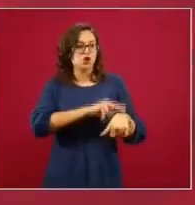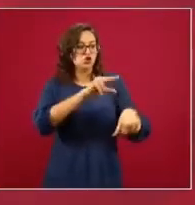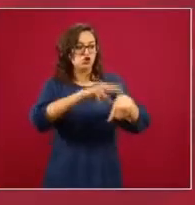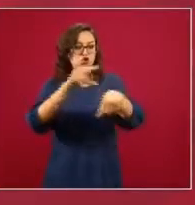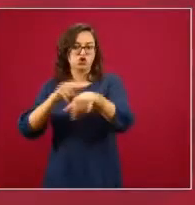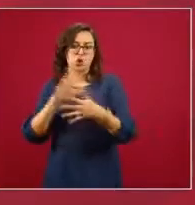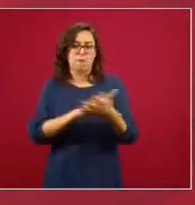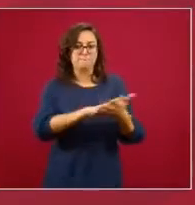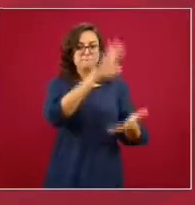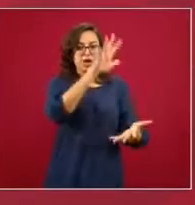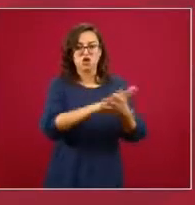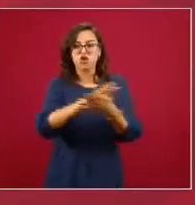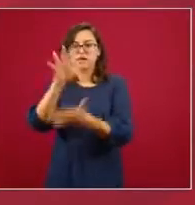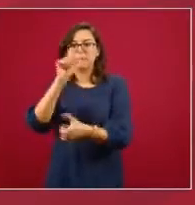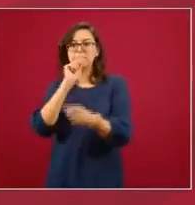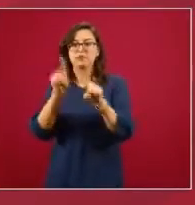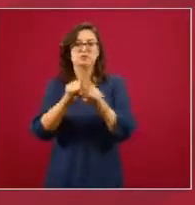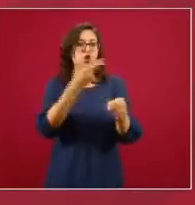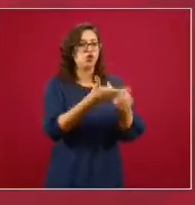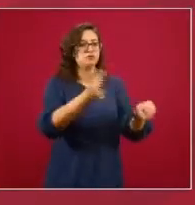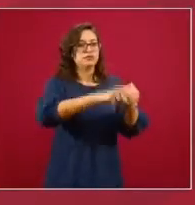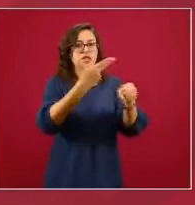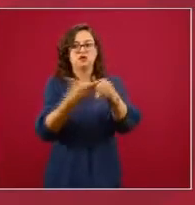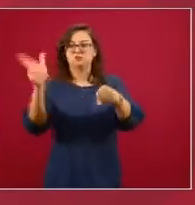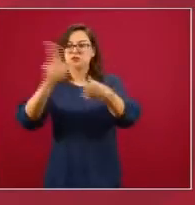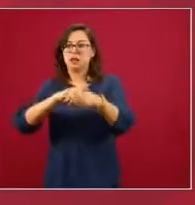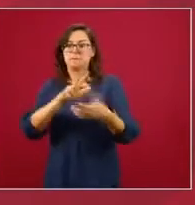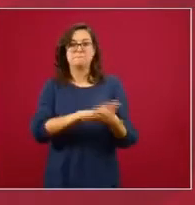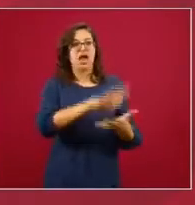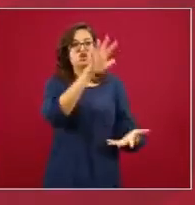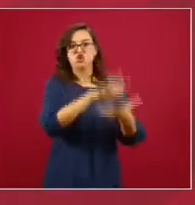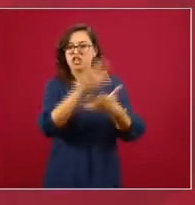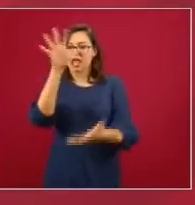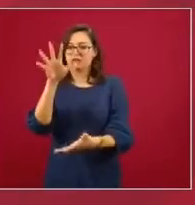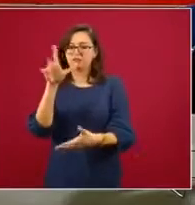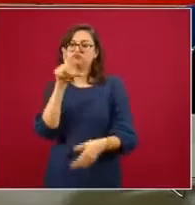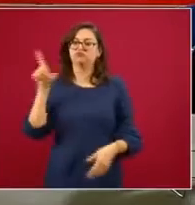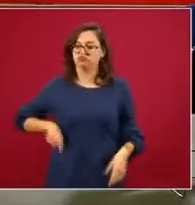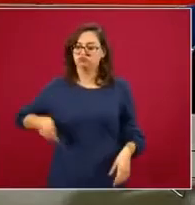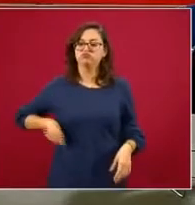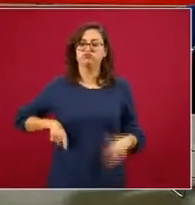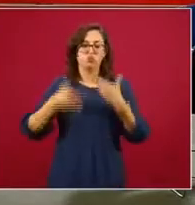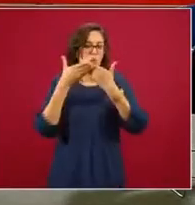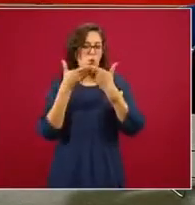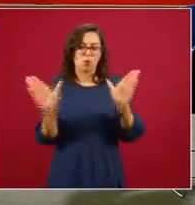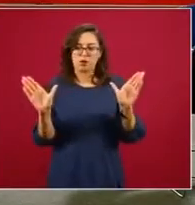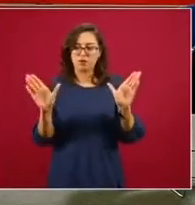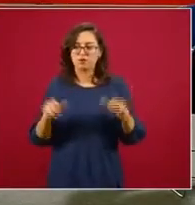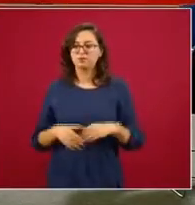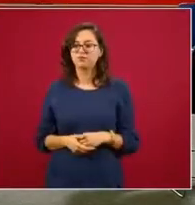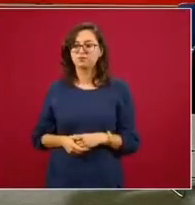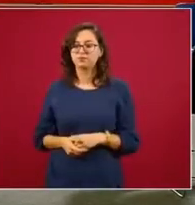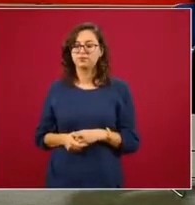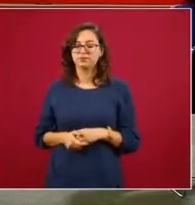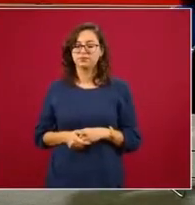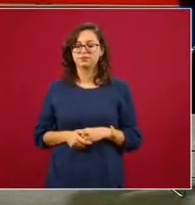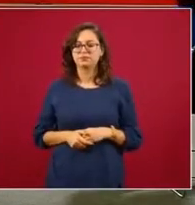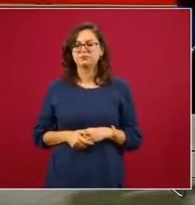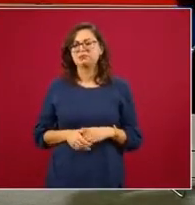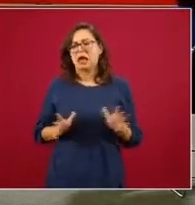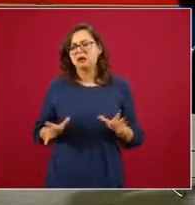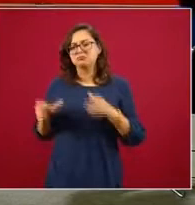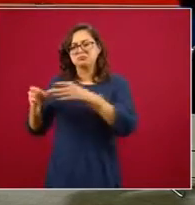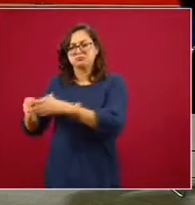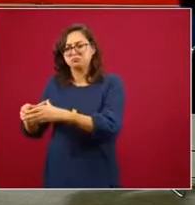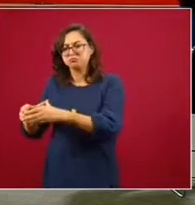salud y de unidades de atención médica están en el sector público. Hay un pequeño segmento que